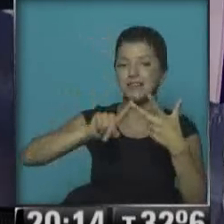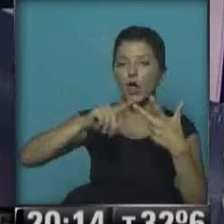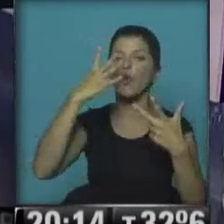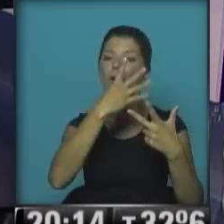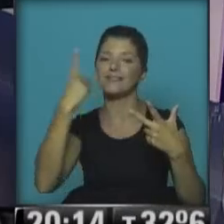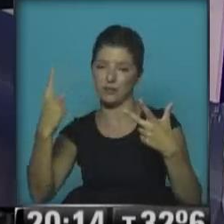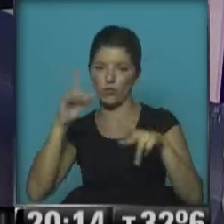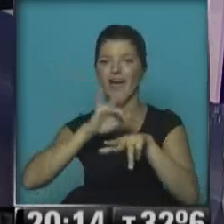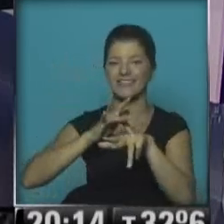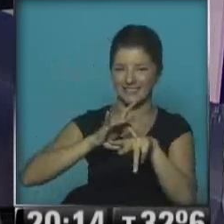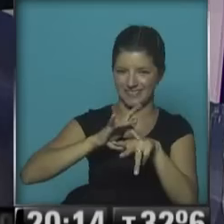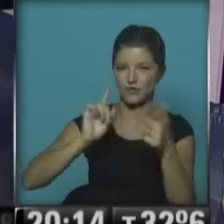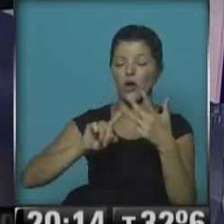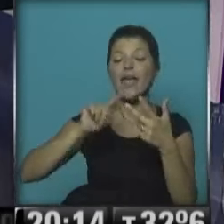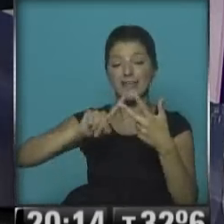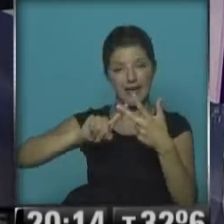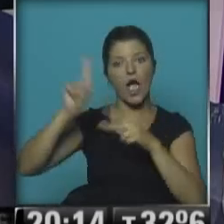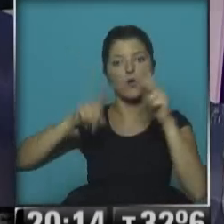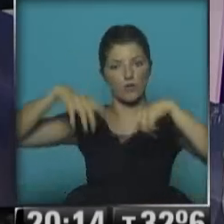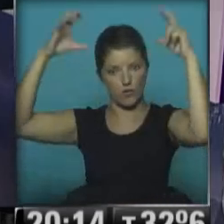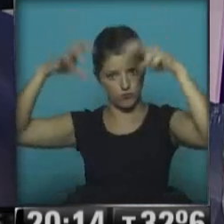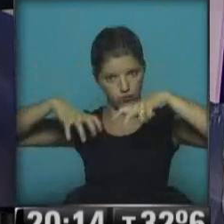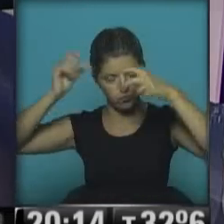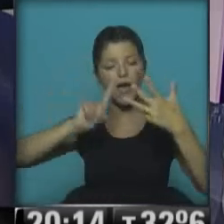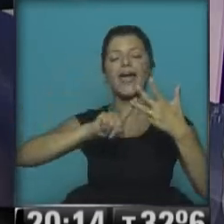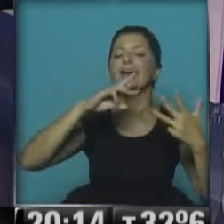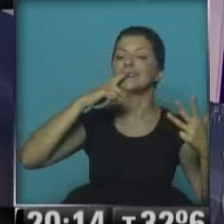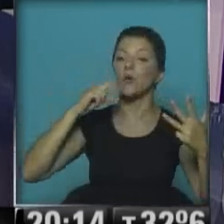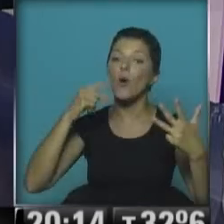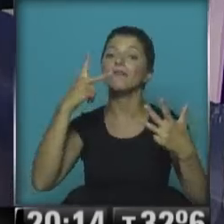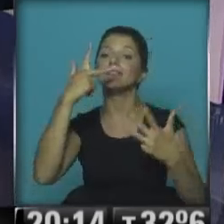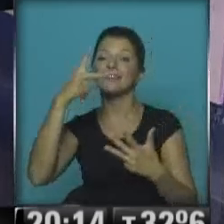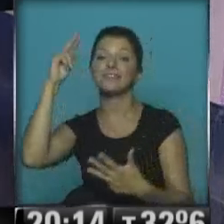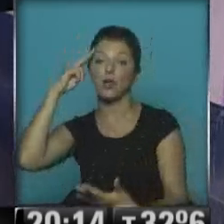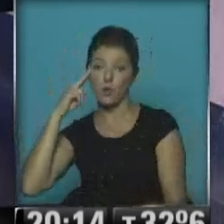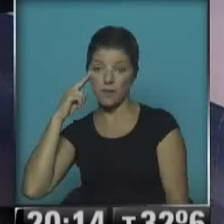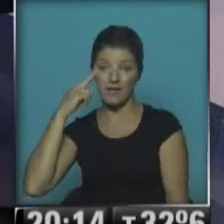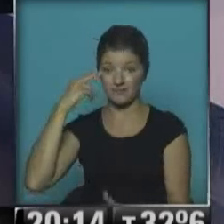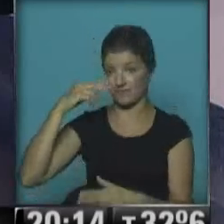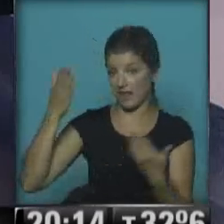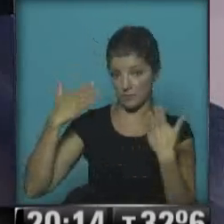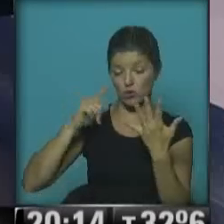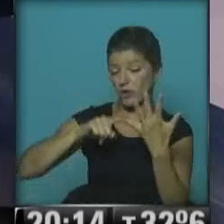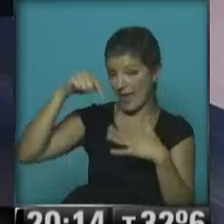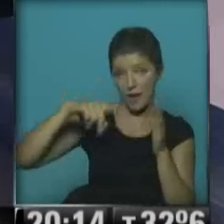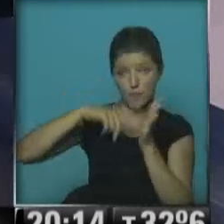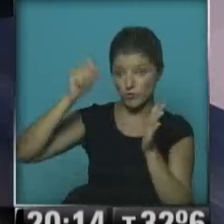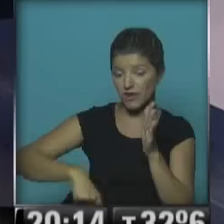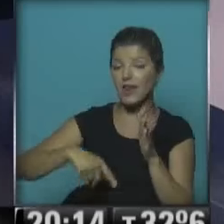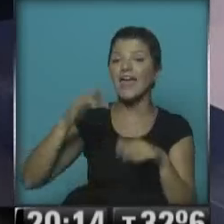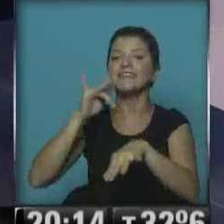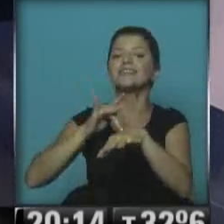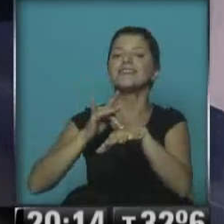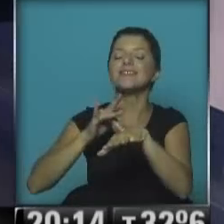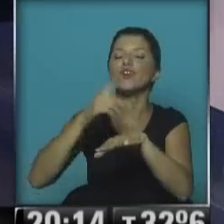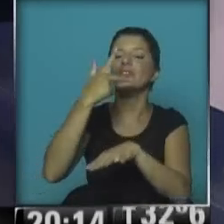41 grados fue la sensación térmica y allí con tormentas de variada intensidad. En San Juan, 39 grados la temperatura real y aquí en la ciudad de Buenos Aires llegamos a una sensación